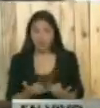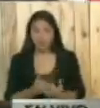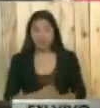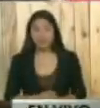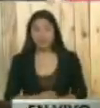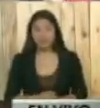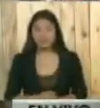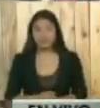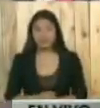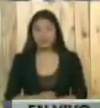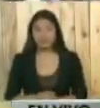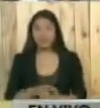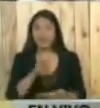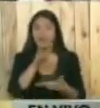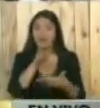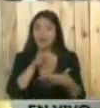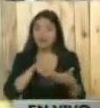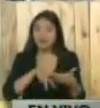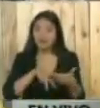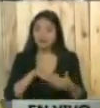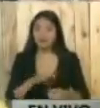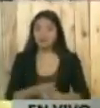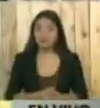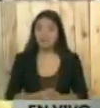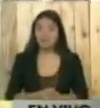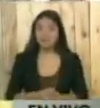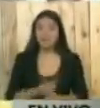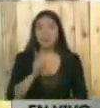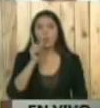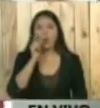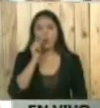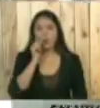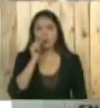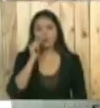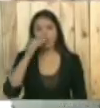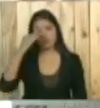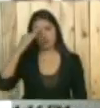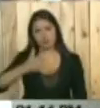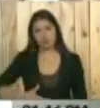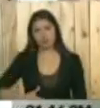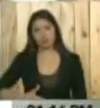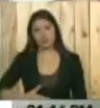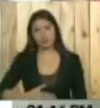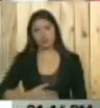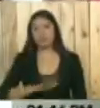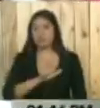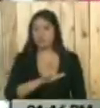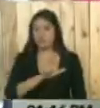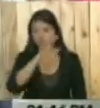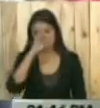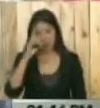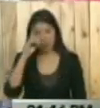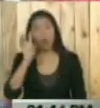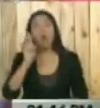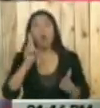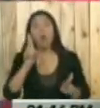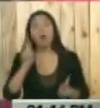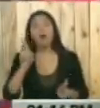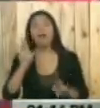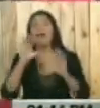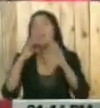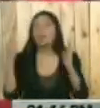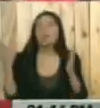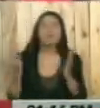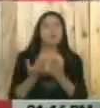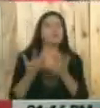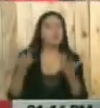oportunidad la lea un hombre, un soldado. Yo quiero decirte algo, Diosdado, y ojalá me escuche el mundo